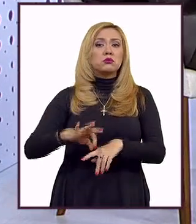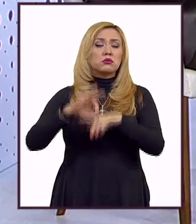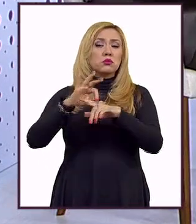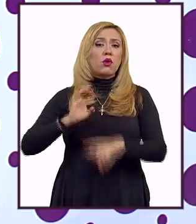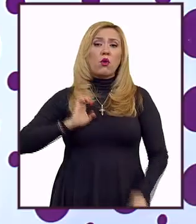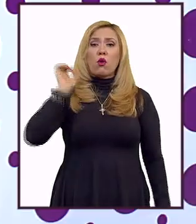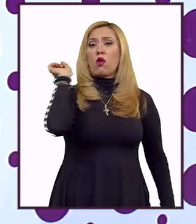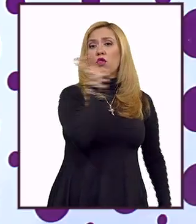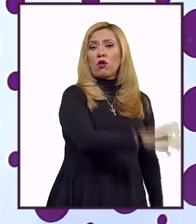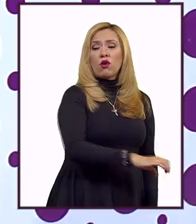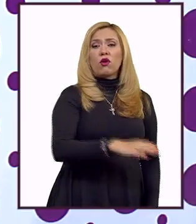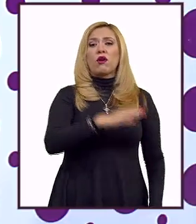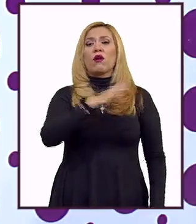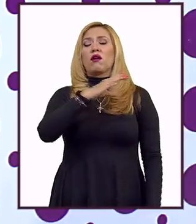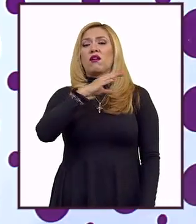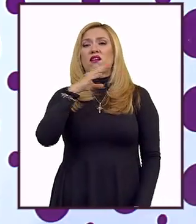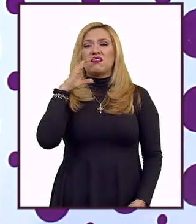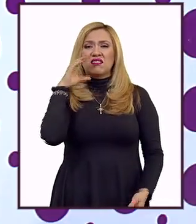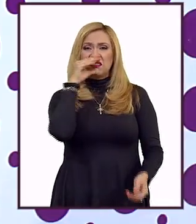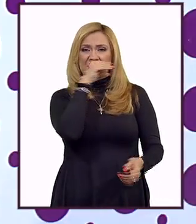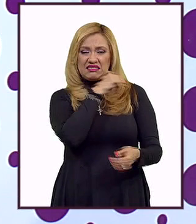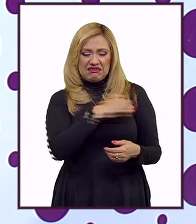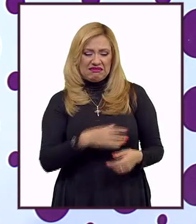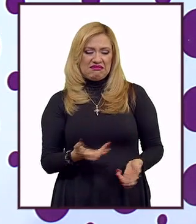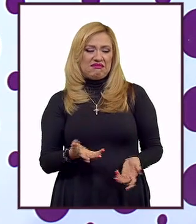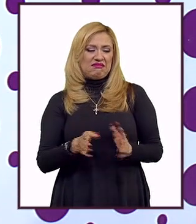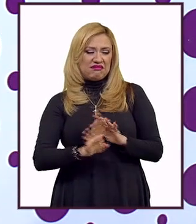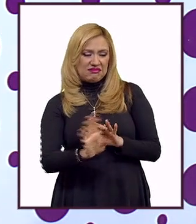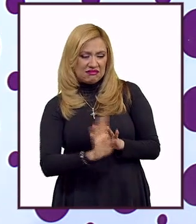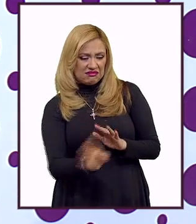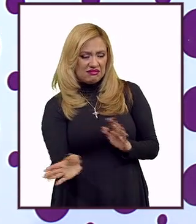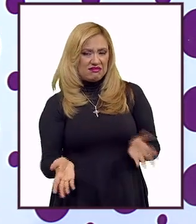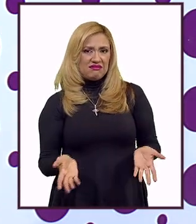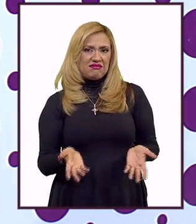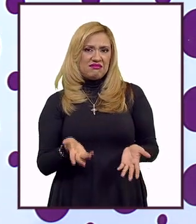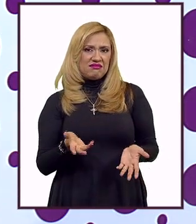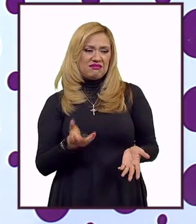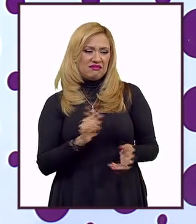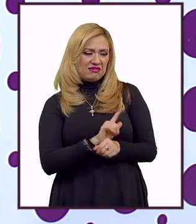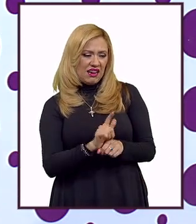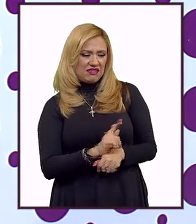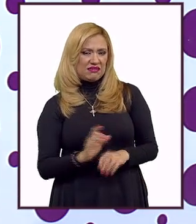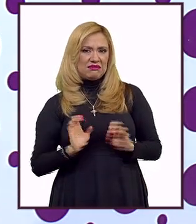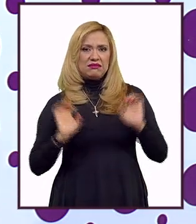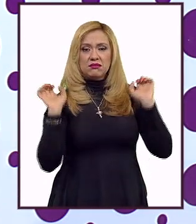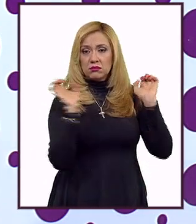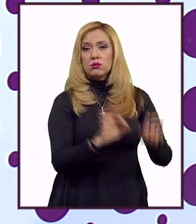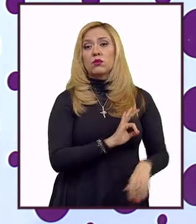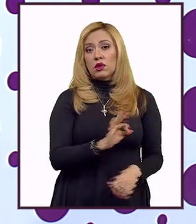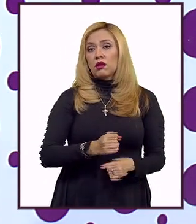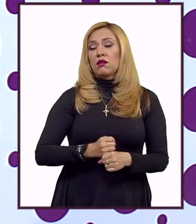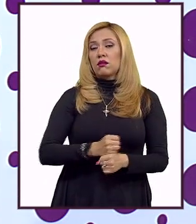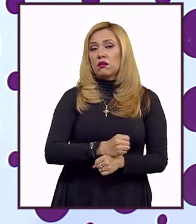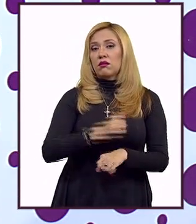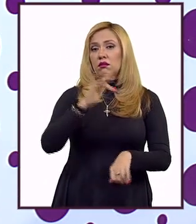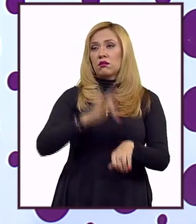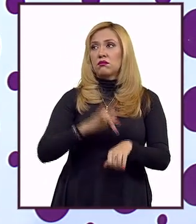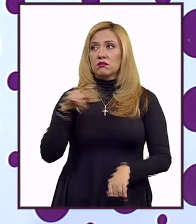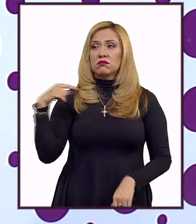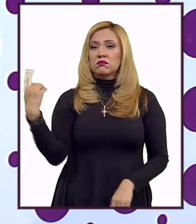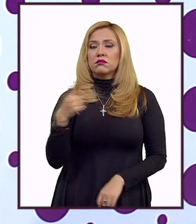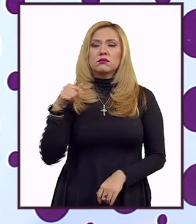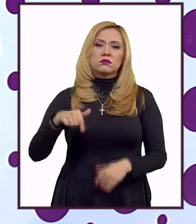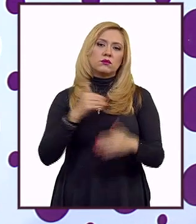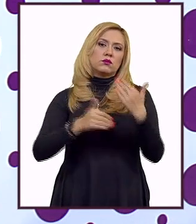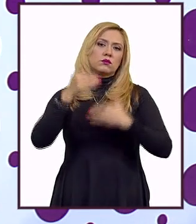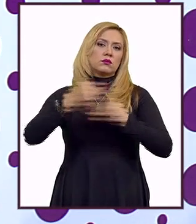torturar, porque ese es negro, porque ese es migrante, por eso se puede torturar a una persona. Es un tema importante también. La Suprema